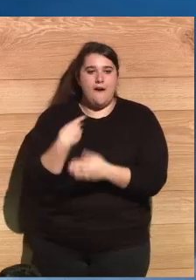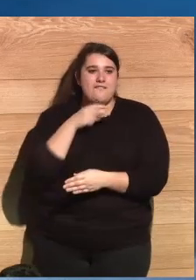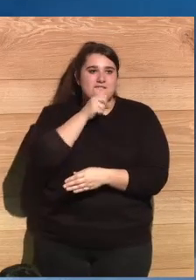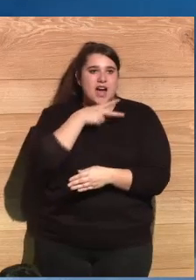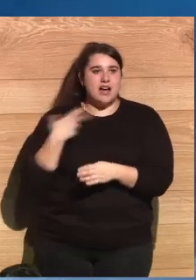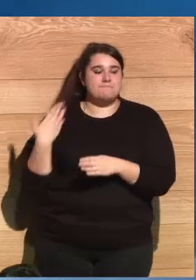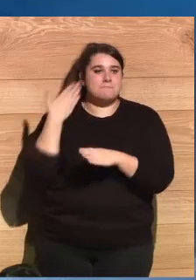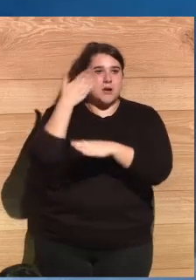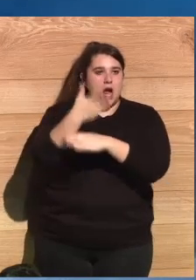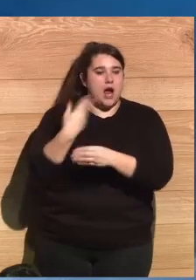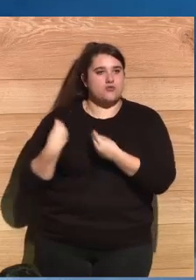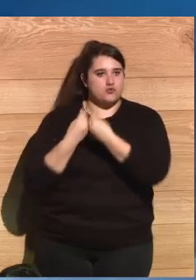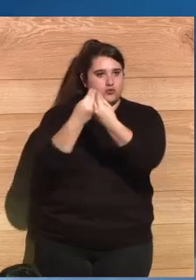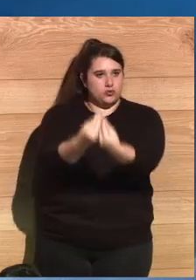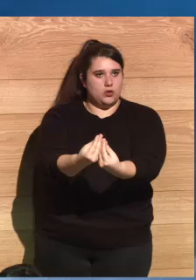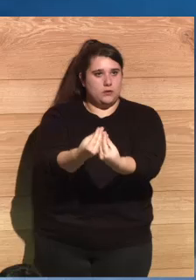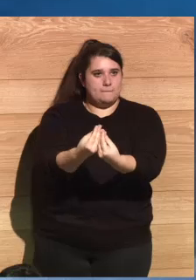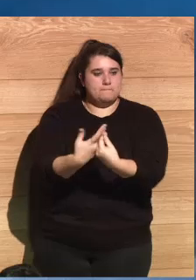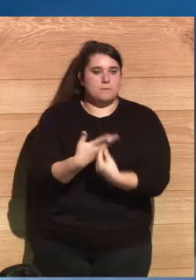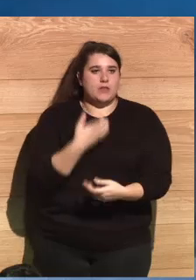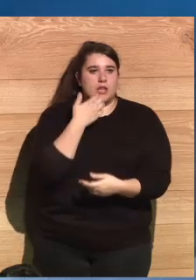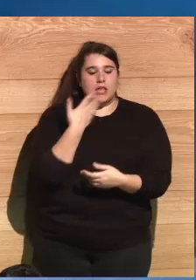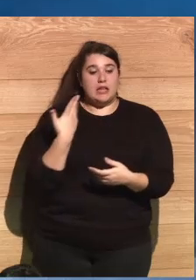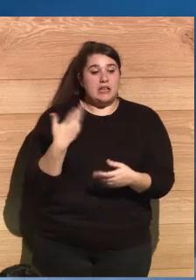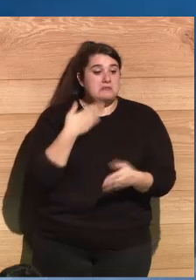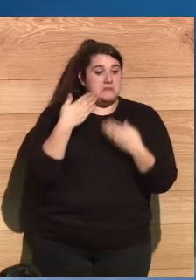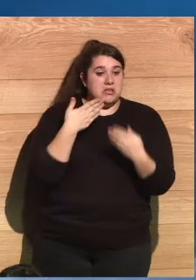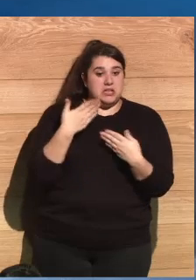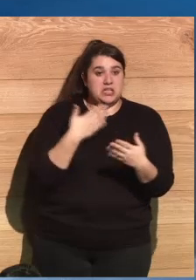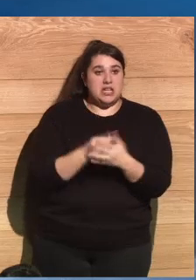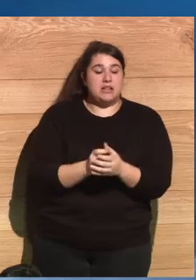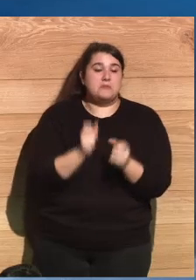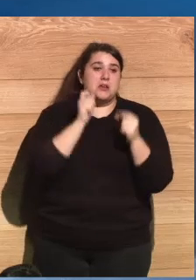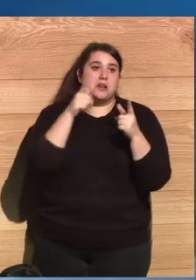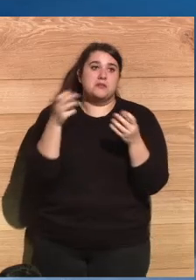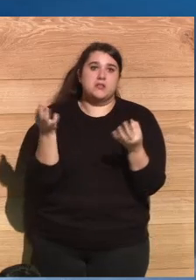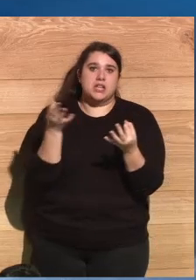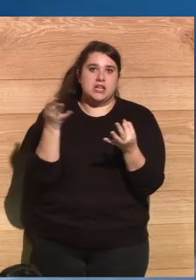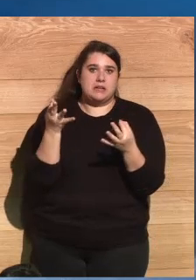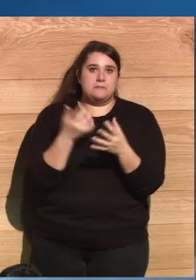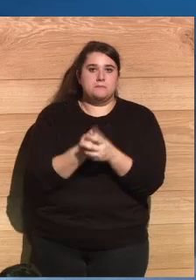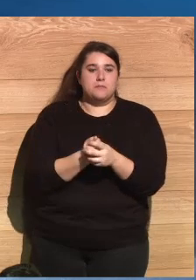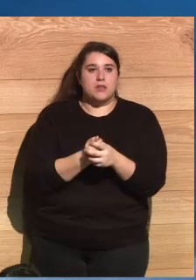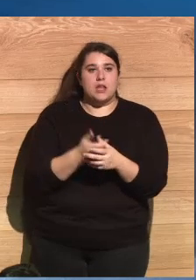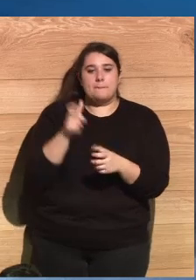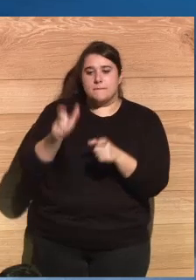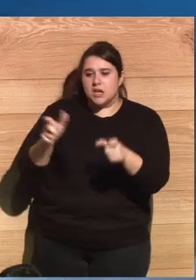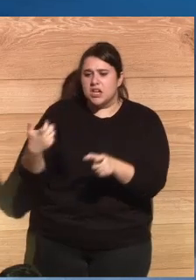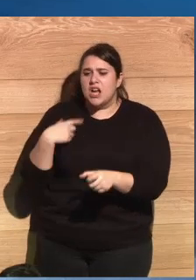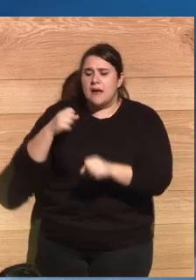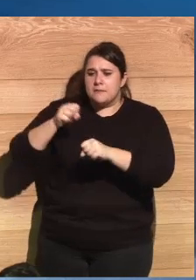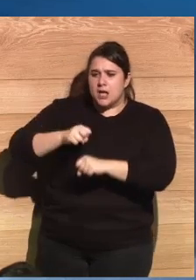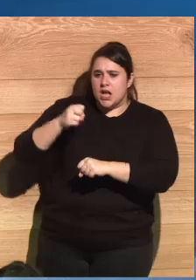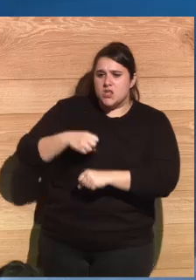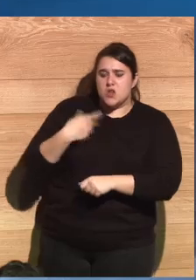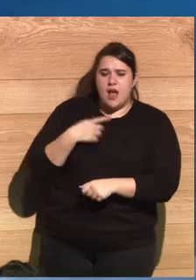era un tráiler, que era el bar, y a tirar a los dardos, charlar, y de pronto ibas descubriendo que estos señores pues eran veteranos,